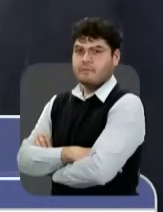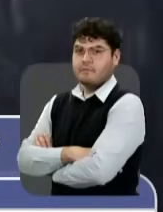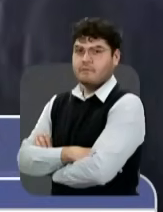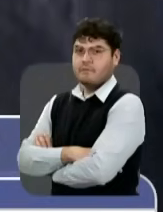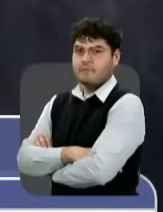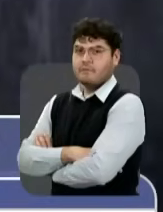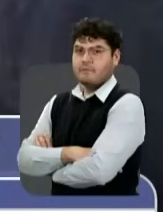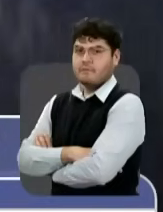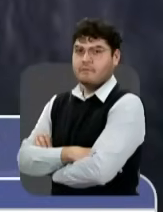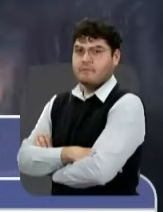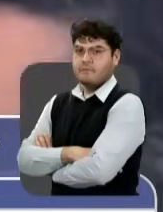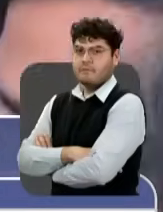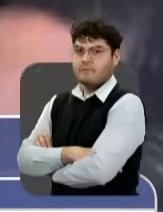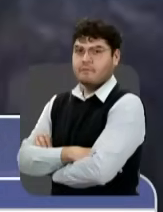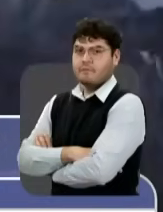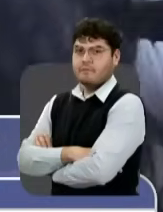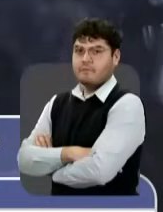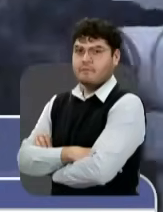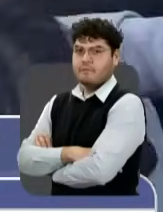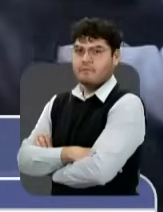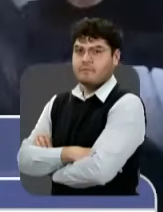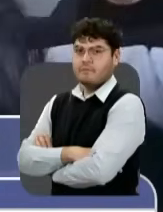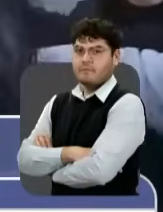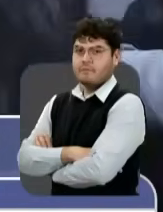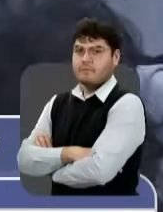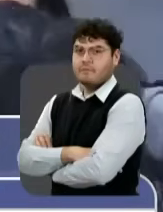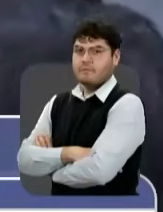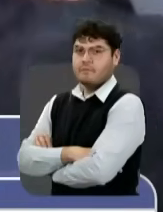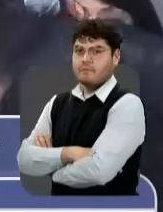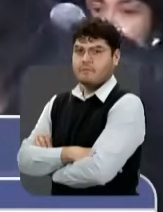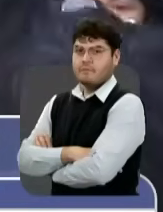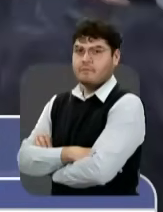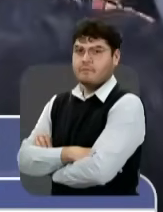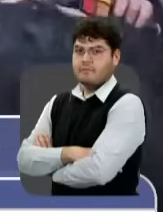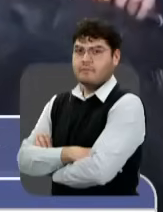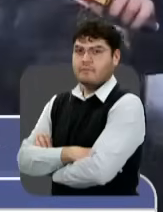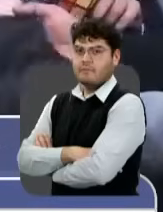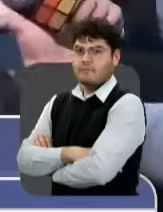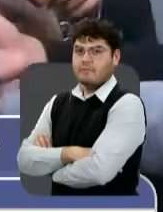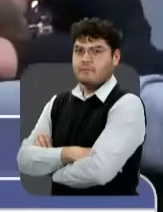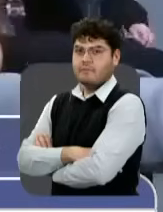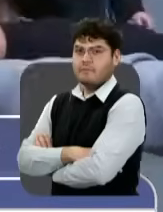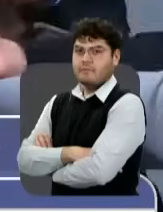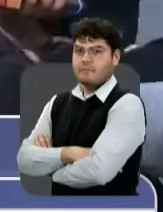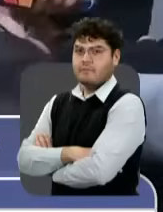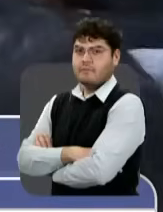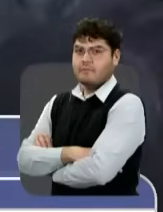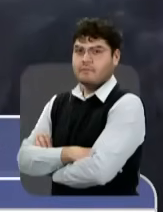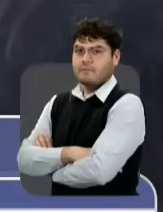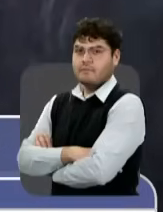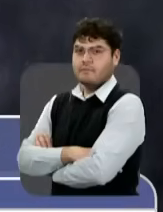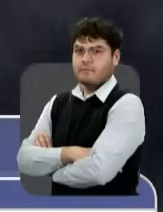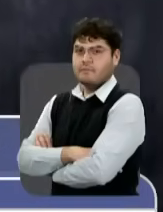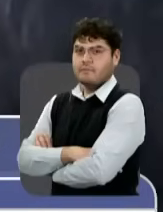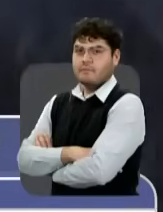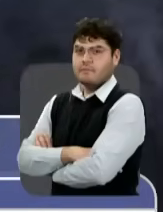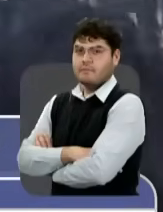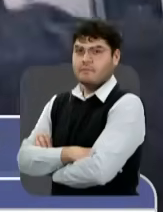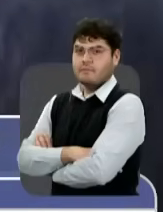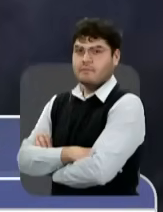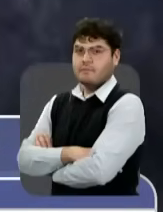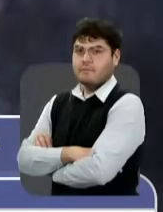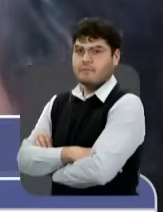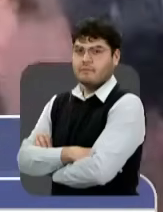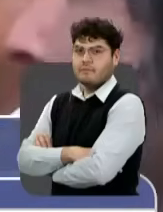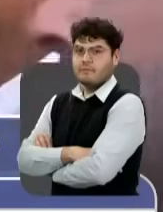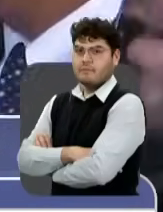factura? Exactamente. Muchas gracias, Miguel Ángel. Buenas y estamos días. En contacto contigo, sí. Líneas abiertas, porque comienza en cualquier instante la nueva